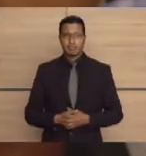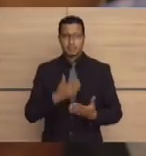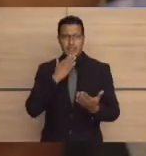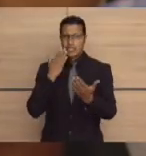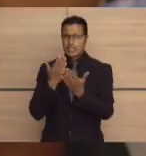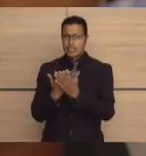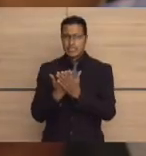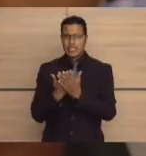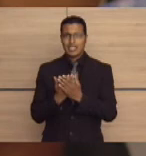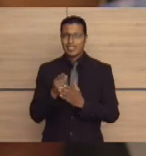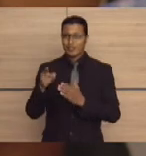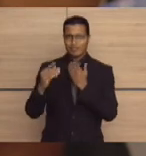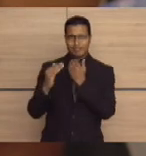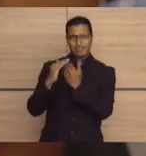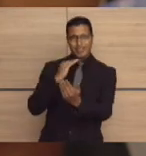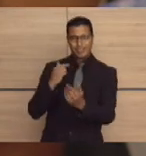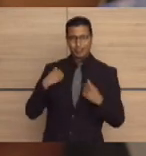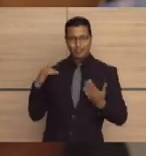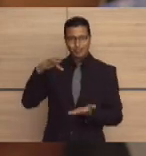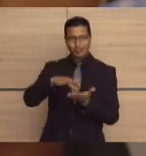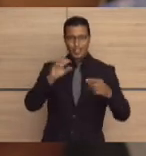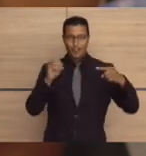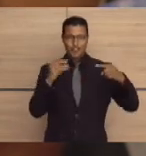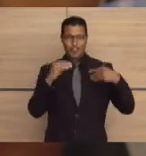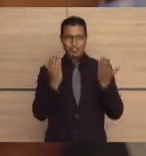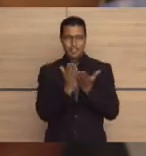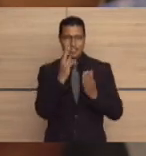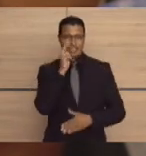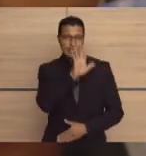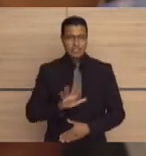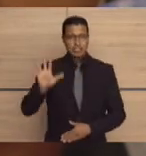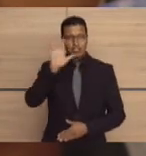Agradezco mucho la invitación a este Foro Educativo Nacional.